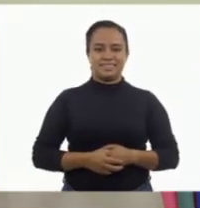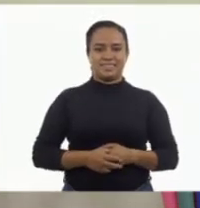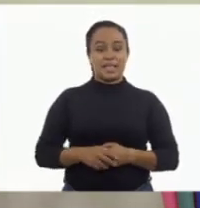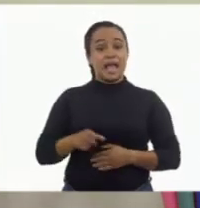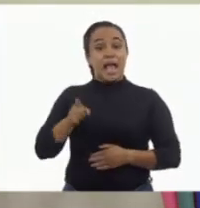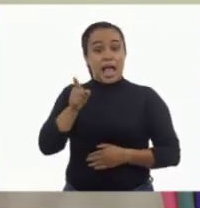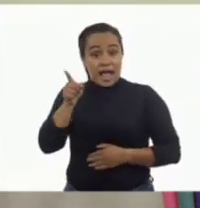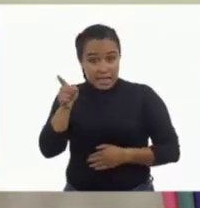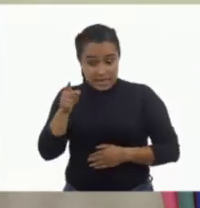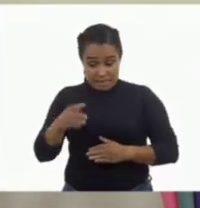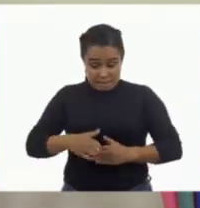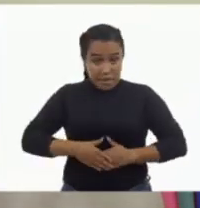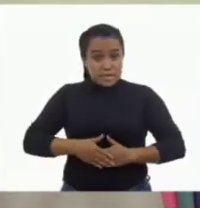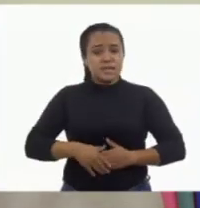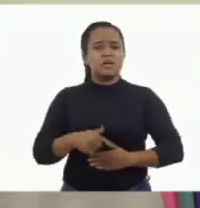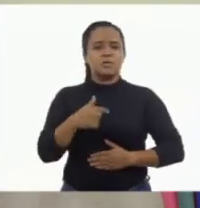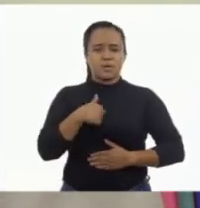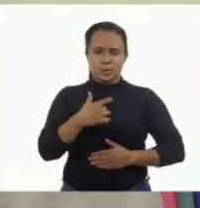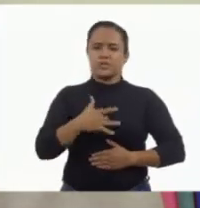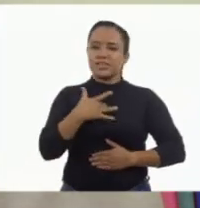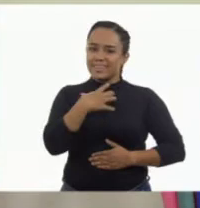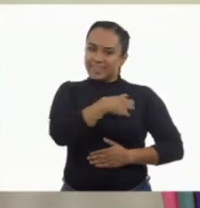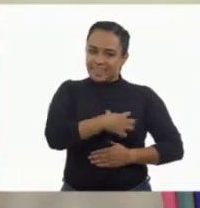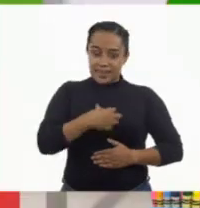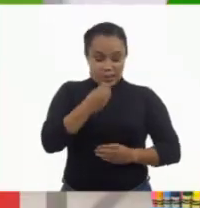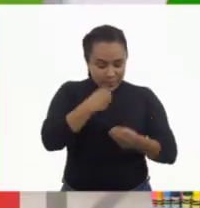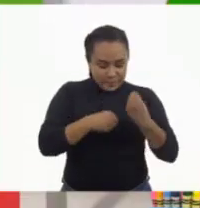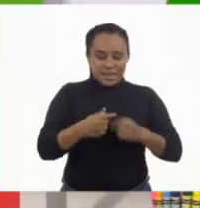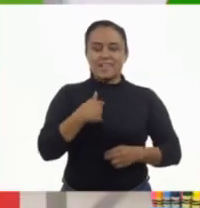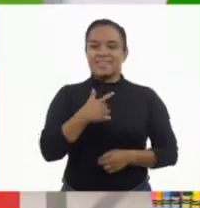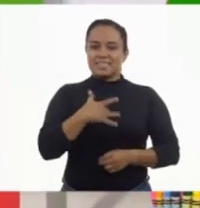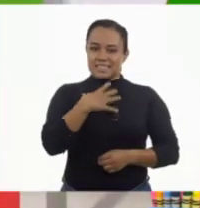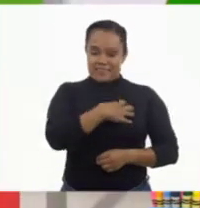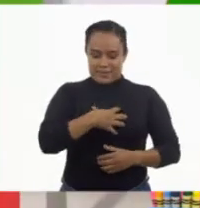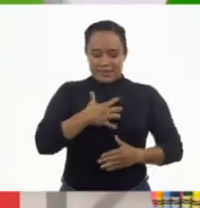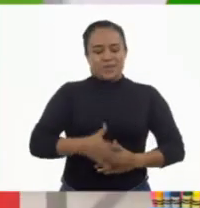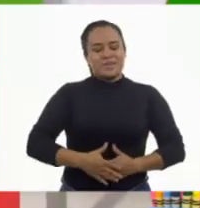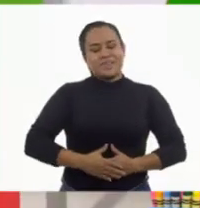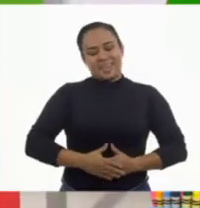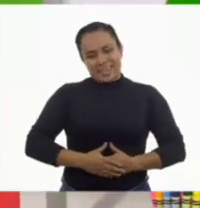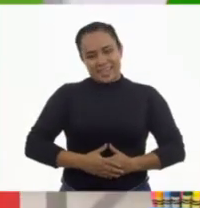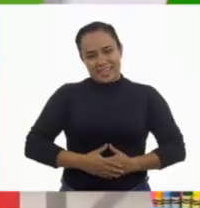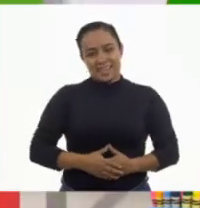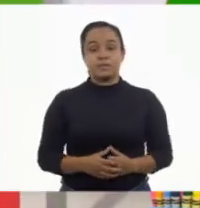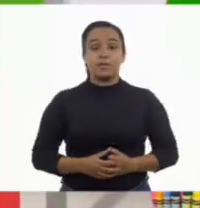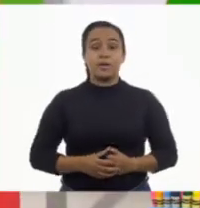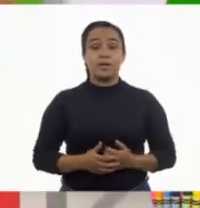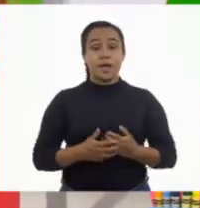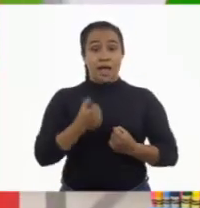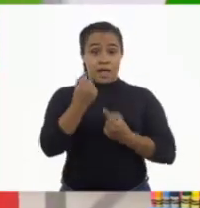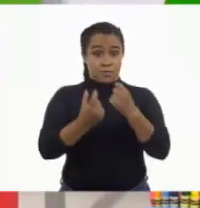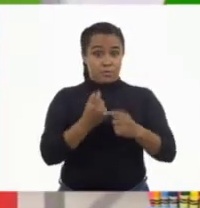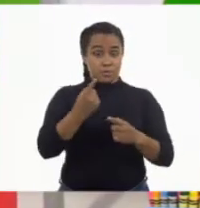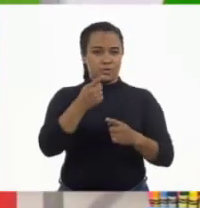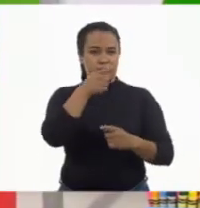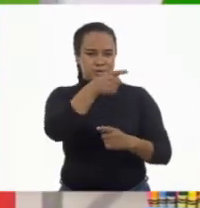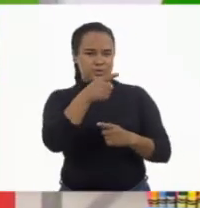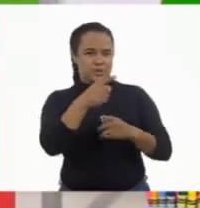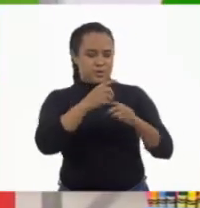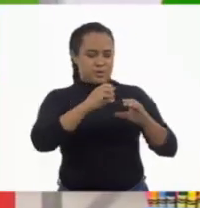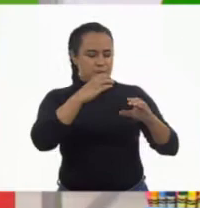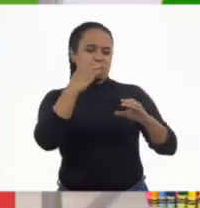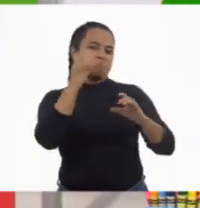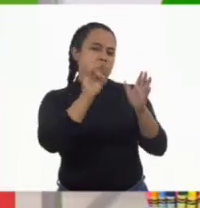Ahí yo siento la alegría cuando como. Muy bien. ¿Qué te parece si leemos algunos comentarios de nuestro